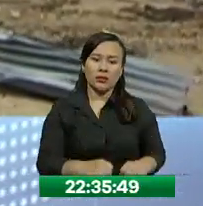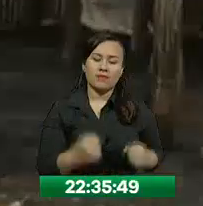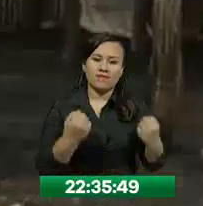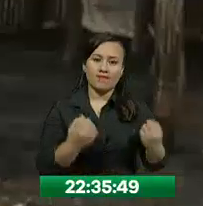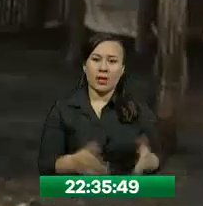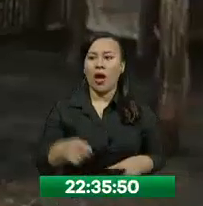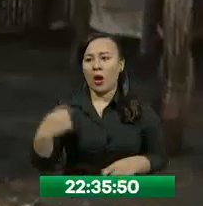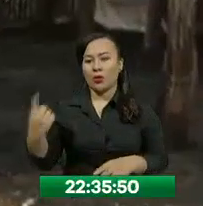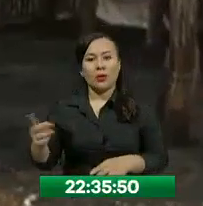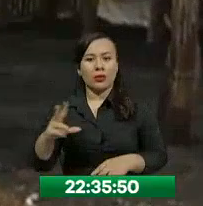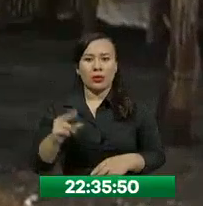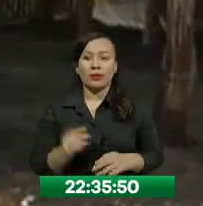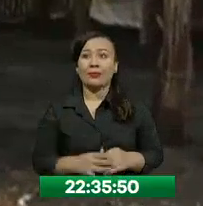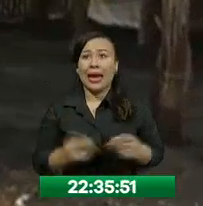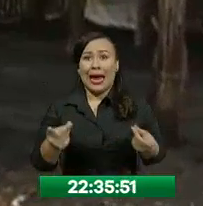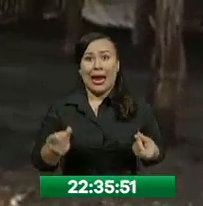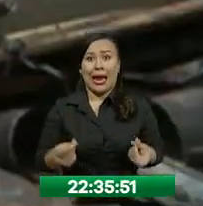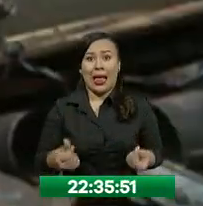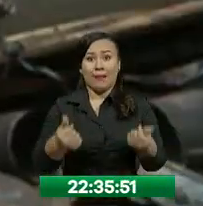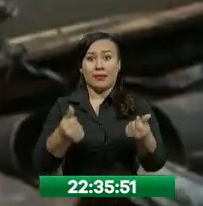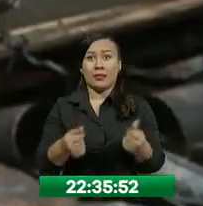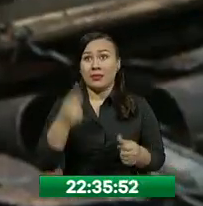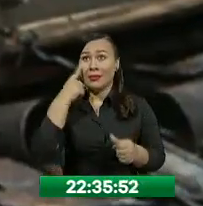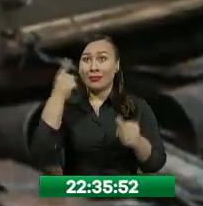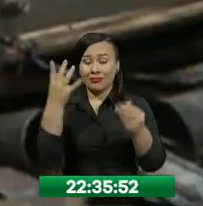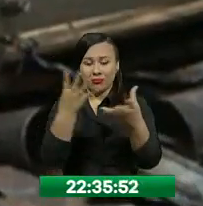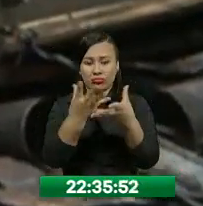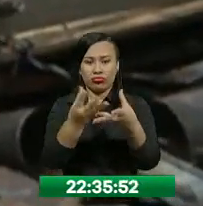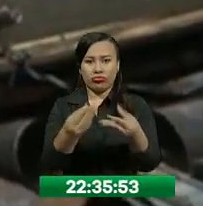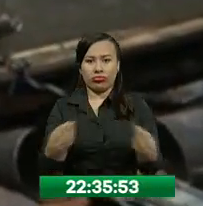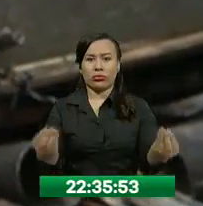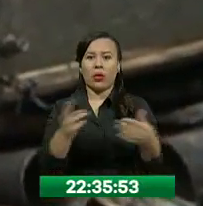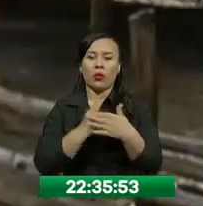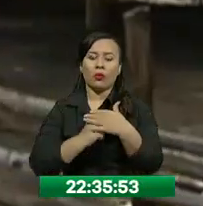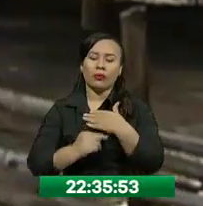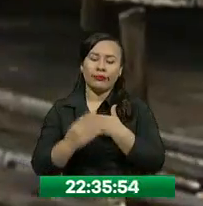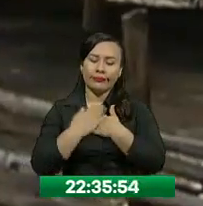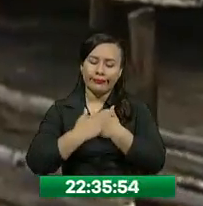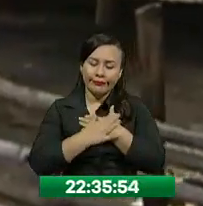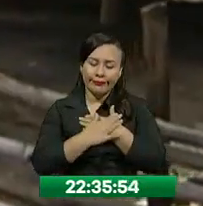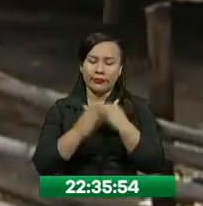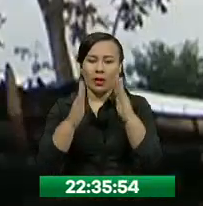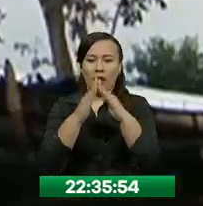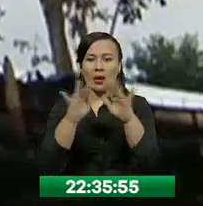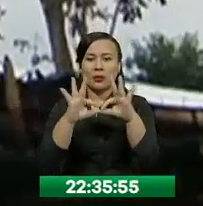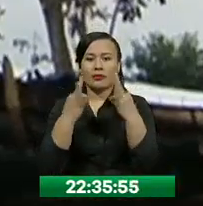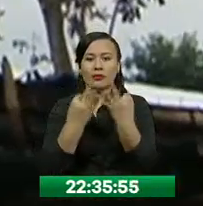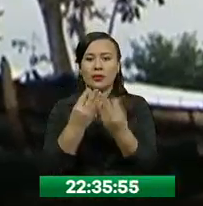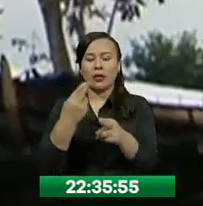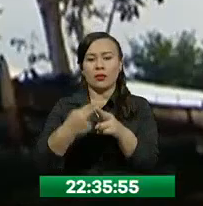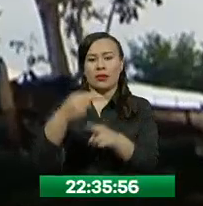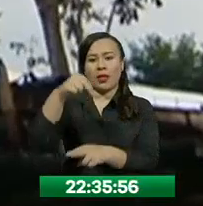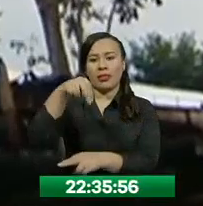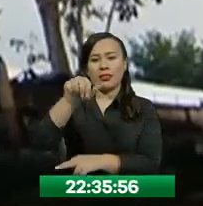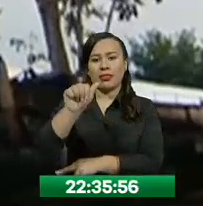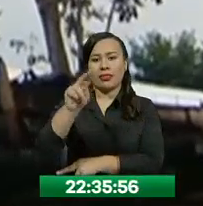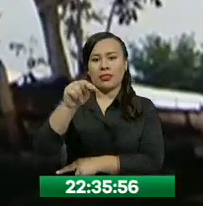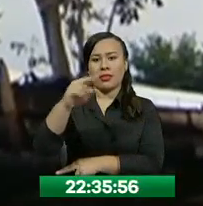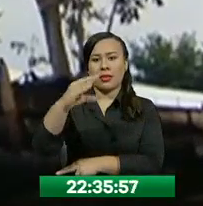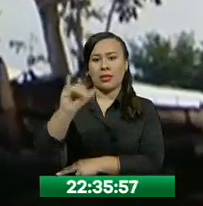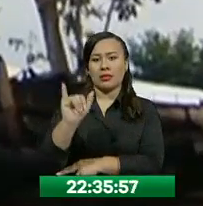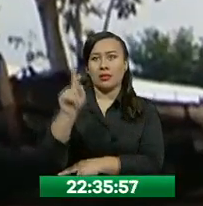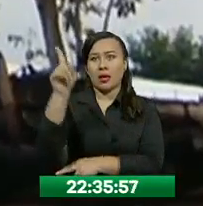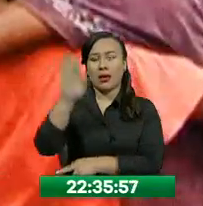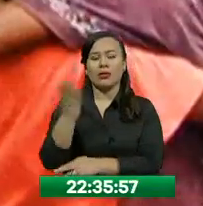todito. Y en cuestión de segundos, reducida a escombros, quedó la humilde casa de Nancy Barreto, ubicada en la ciudad de la María Teresa del